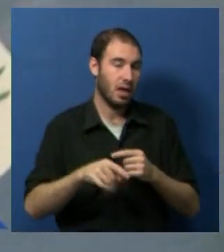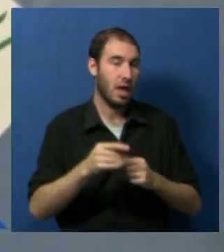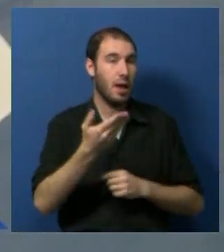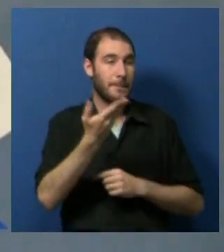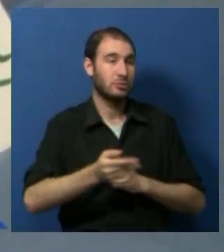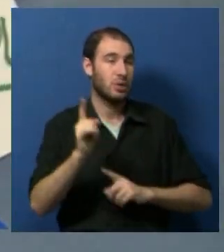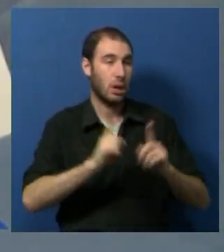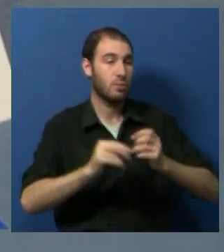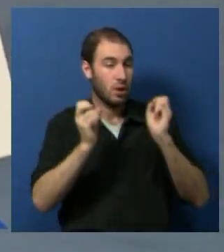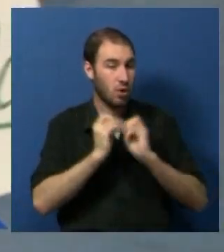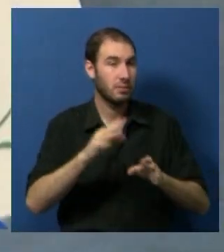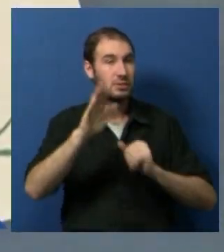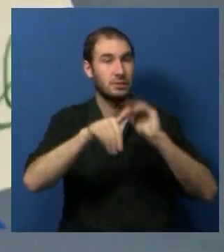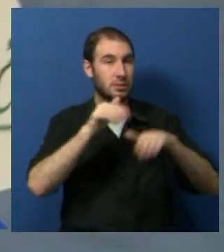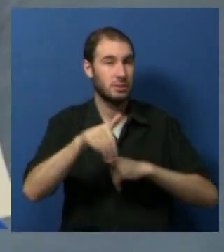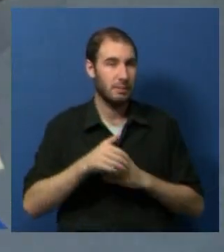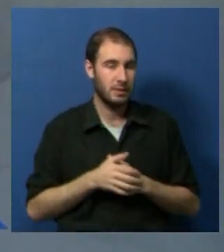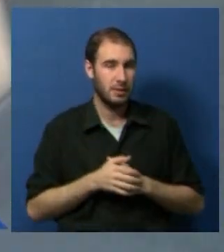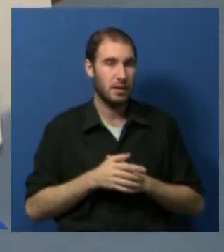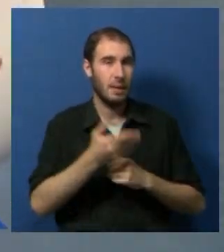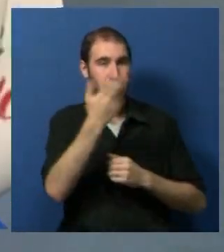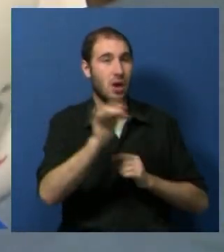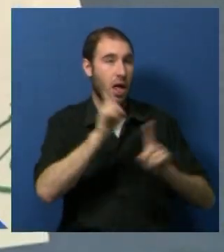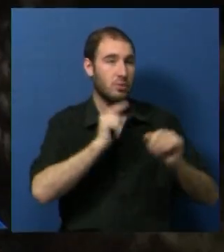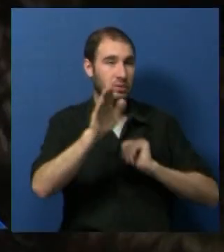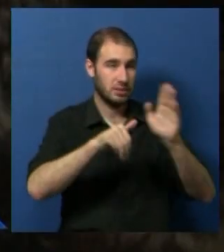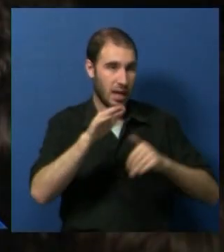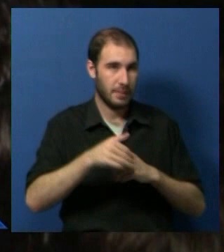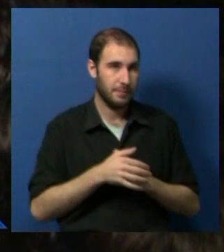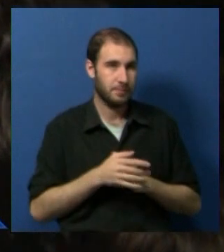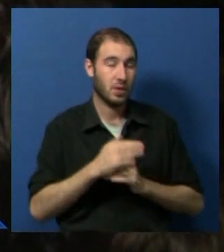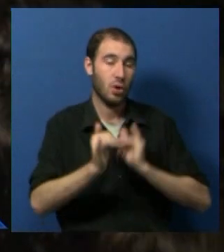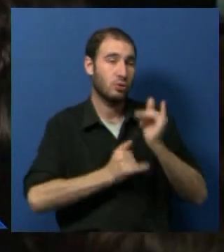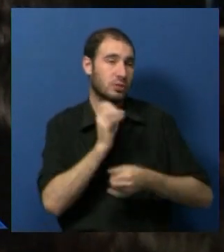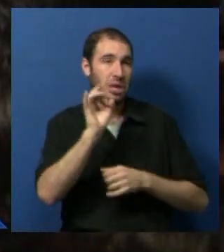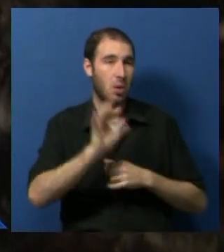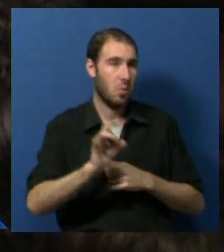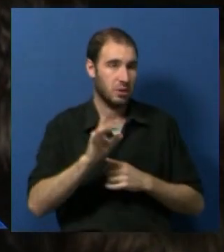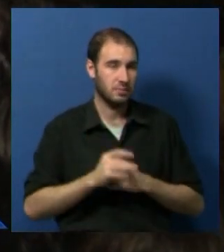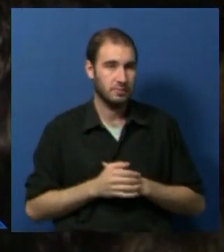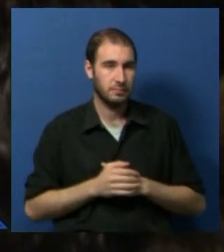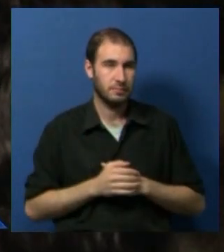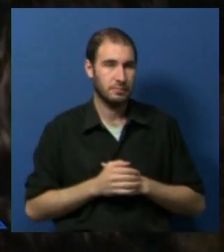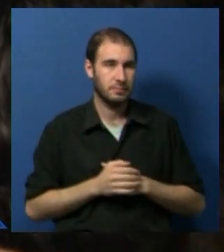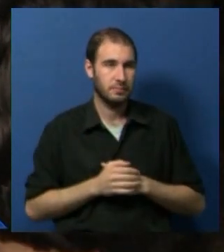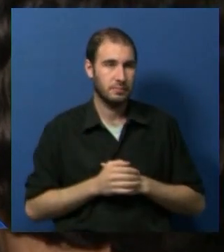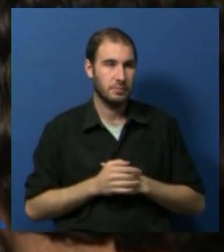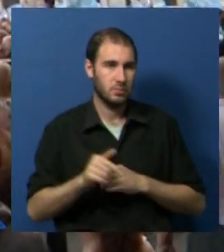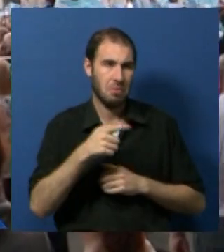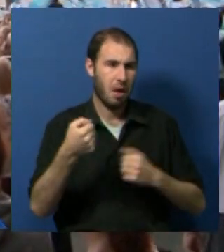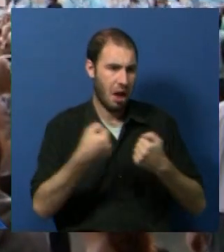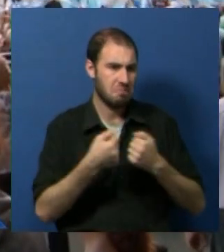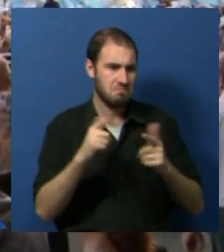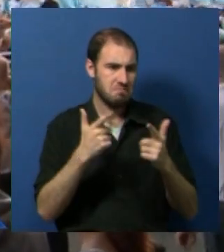algunos comenzaran a convocar a gente, y bueno, para expresar nada más y nada menos que